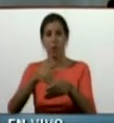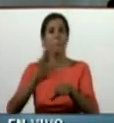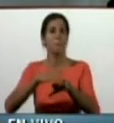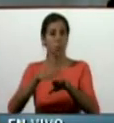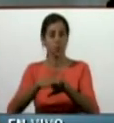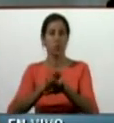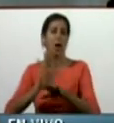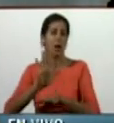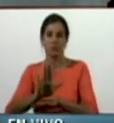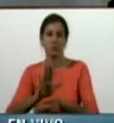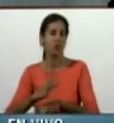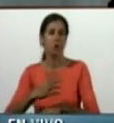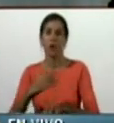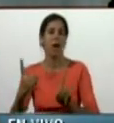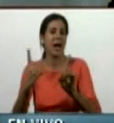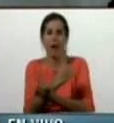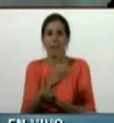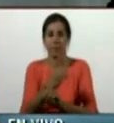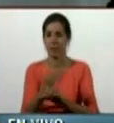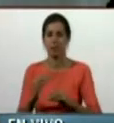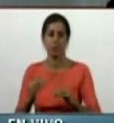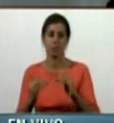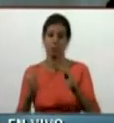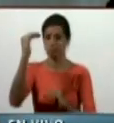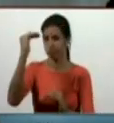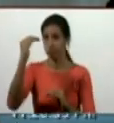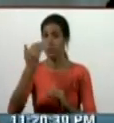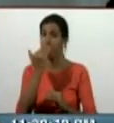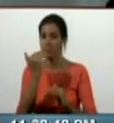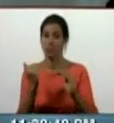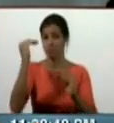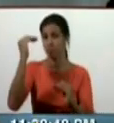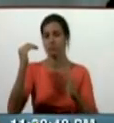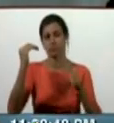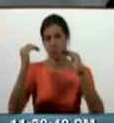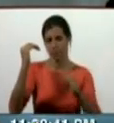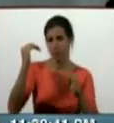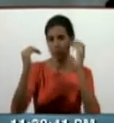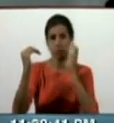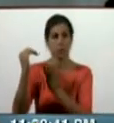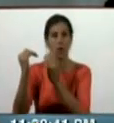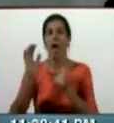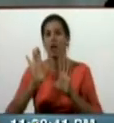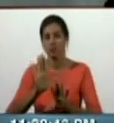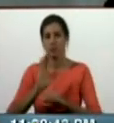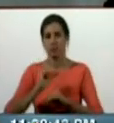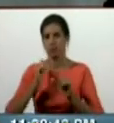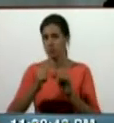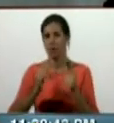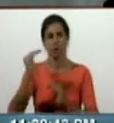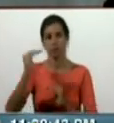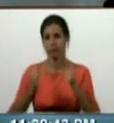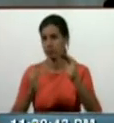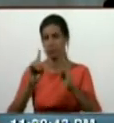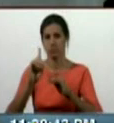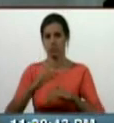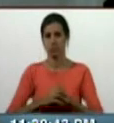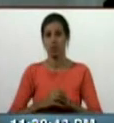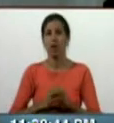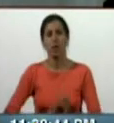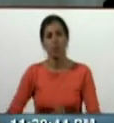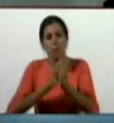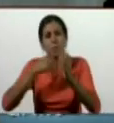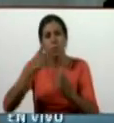son resultados irreversibles. Y de nuevo hacemos un llamado a los líderes políticos para que